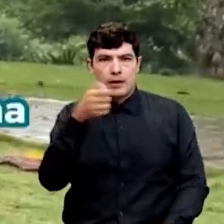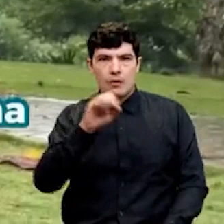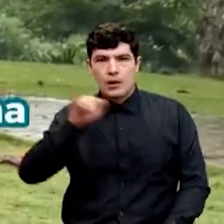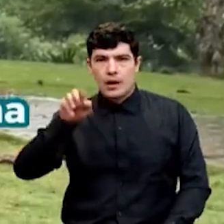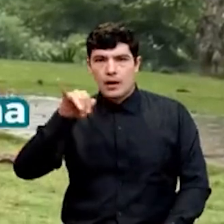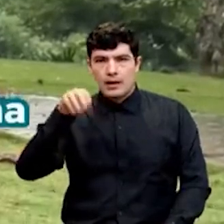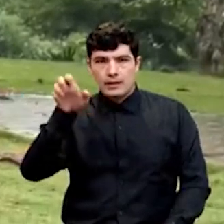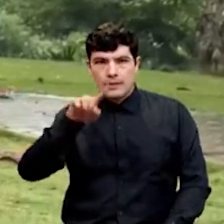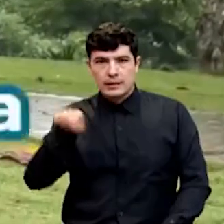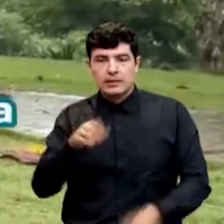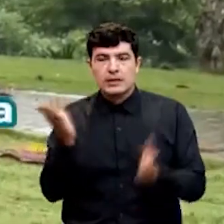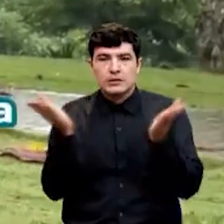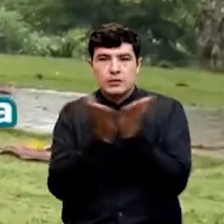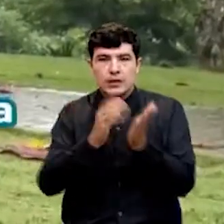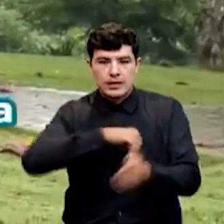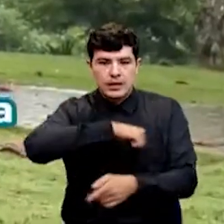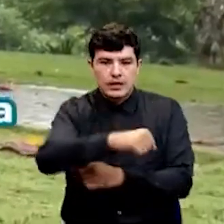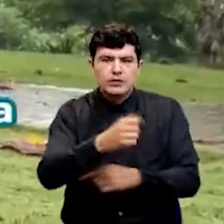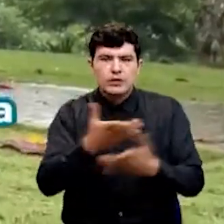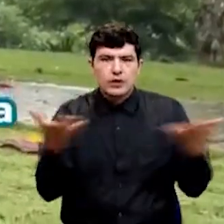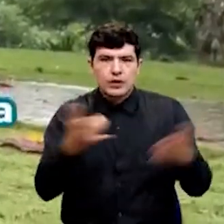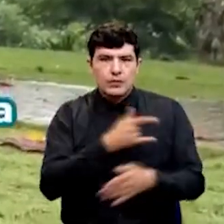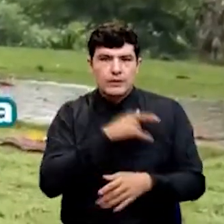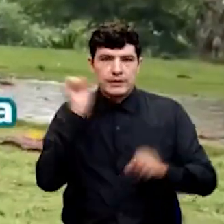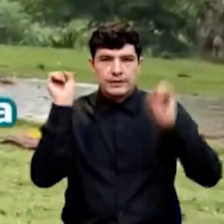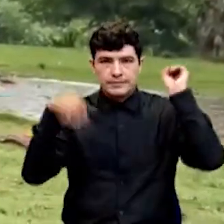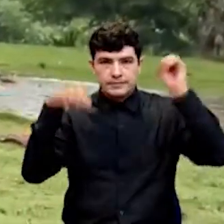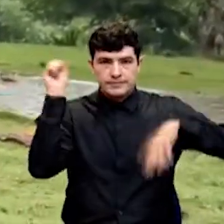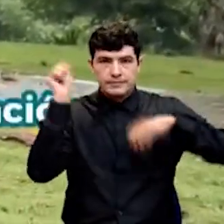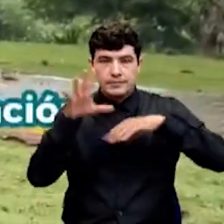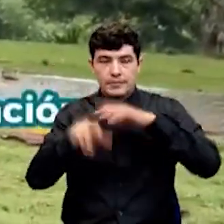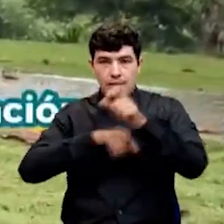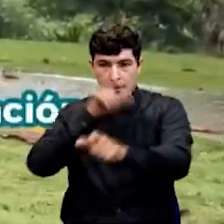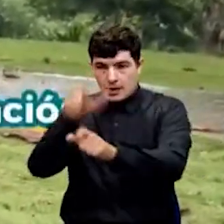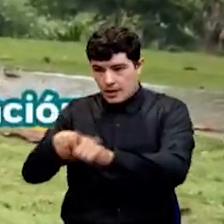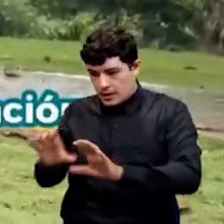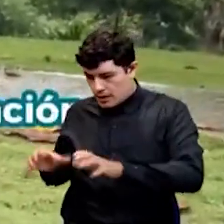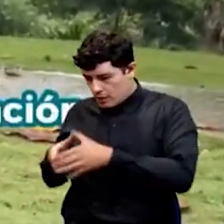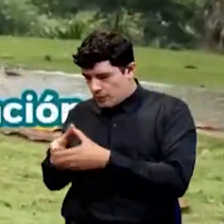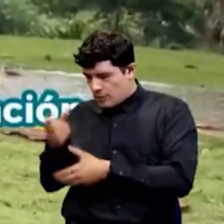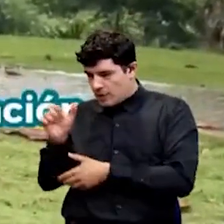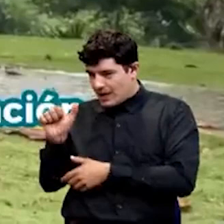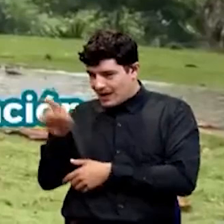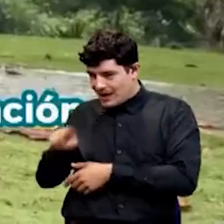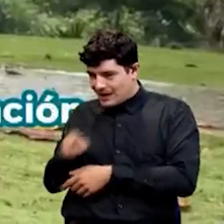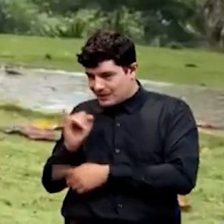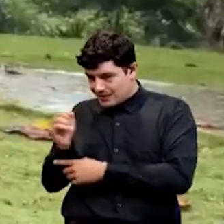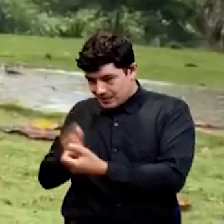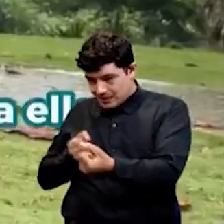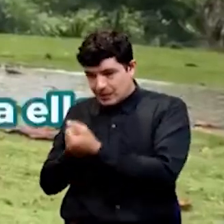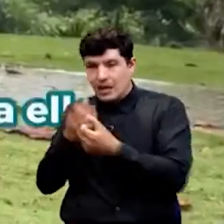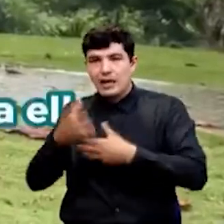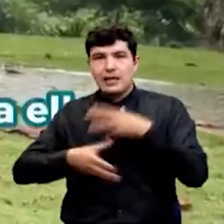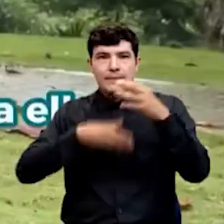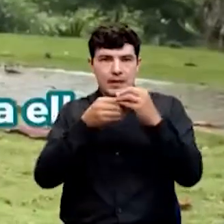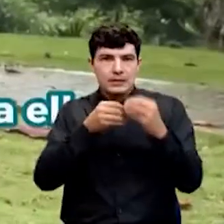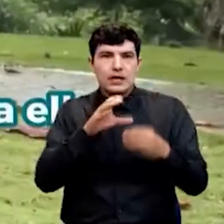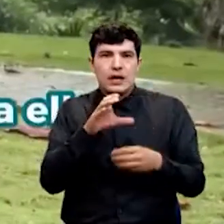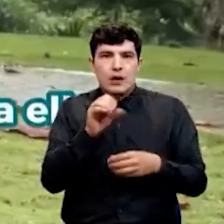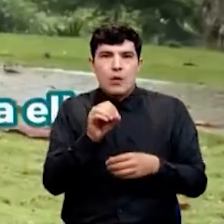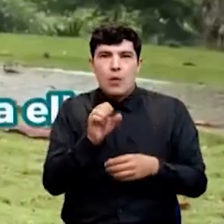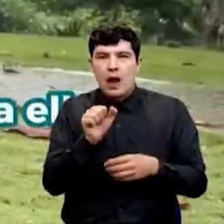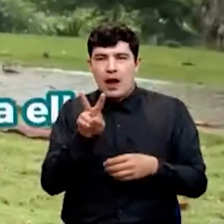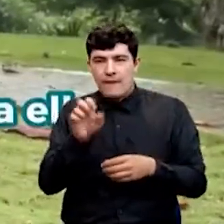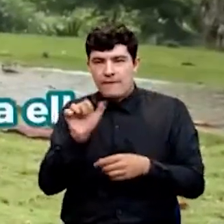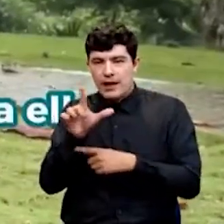estudió Derecho en la Universidad Industrial de Santander y se inscribió con el partido ASI y el coaval Dignidad y Compromiso.